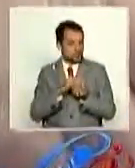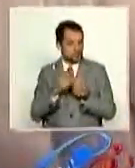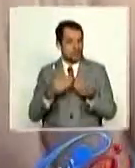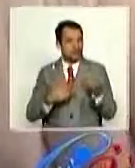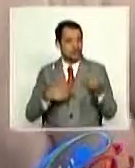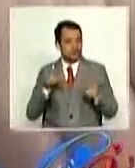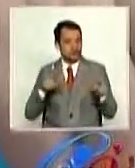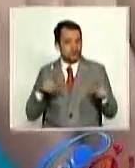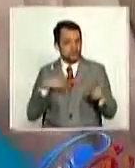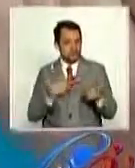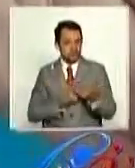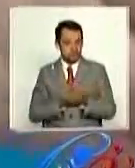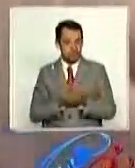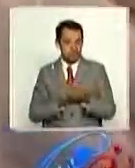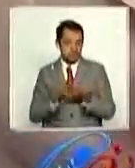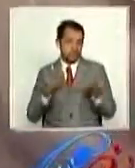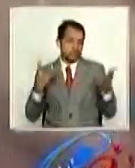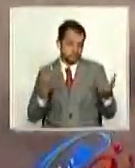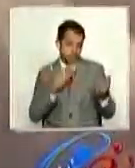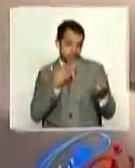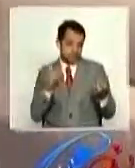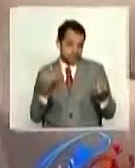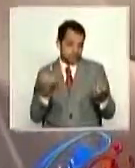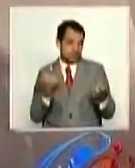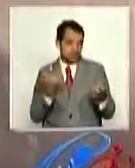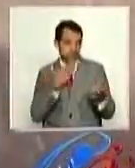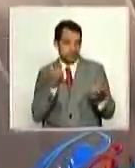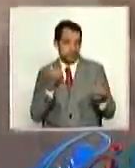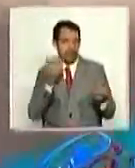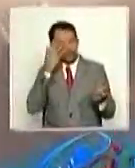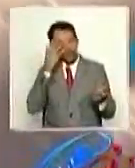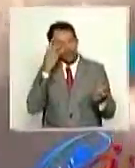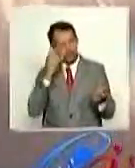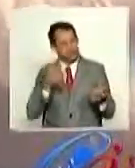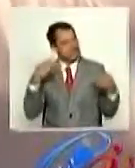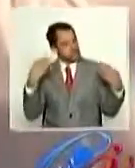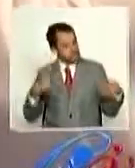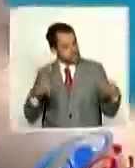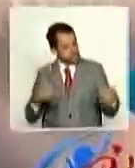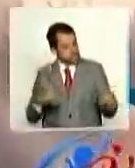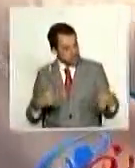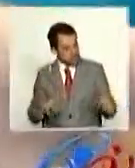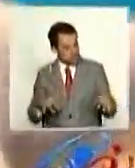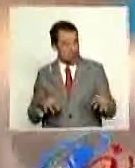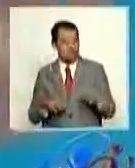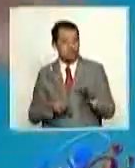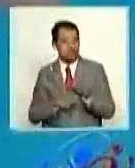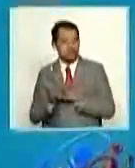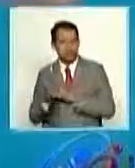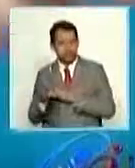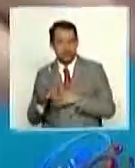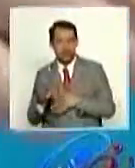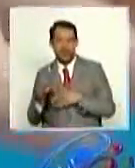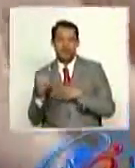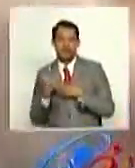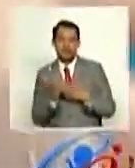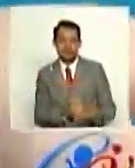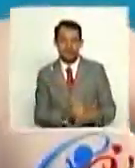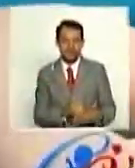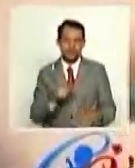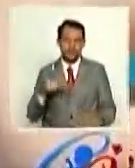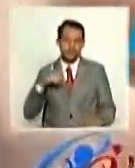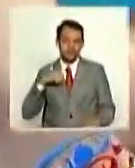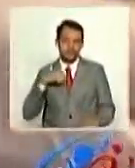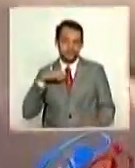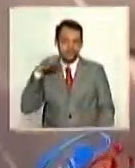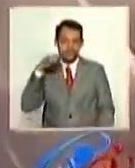estamos recomendando y estamos colocándole la gran mayoría de nuestros pacientes. Son unas prótesis que son en nylon, es un